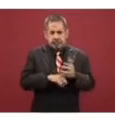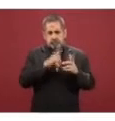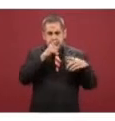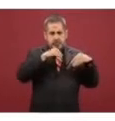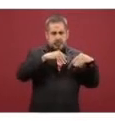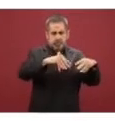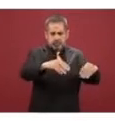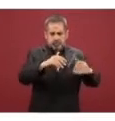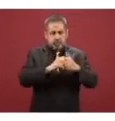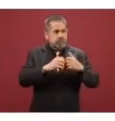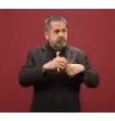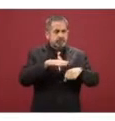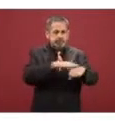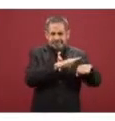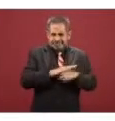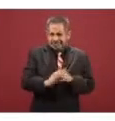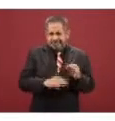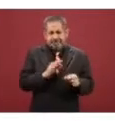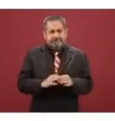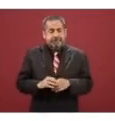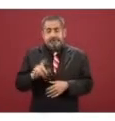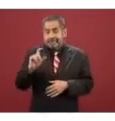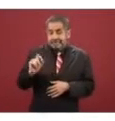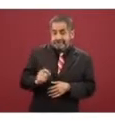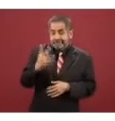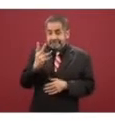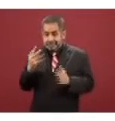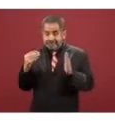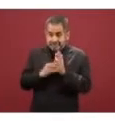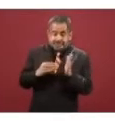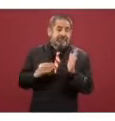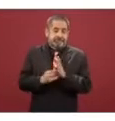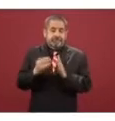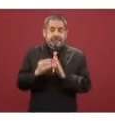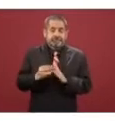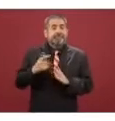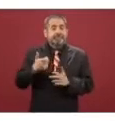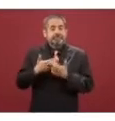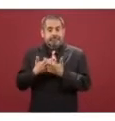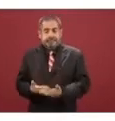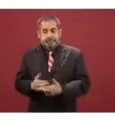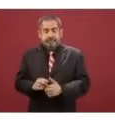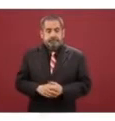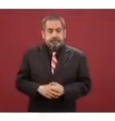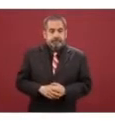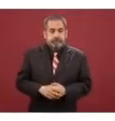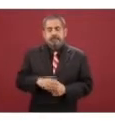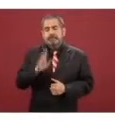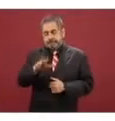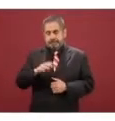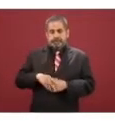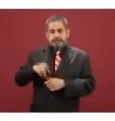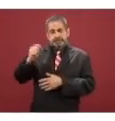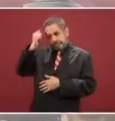iluminadas y señalizadas. Aquí tenemos ya una diferencia de 24,000 millones de pesos. Hablando de las terminales de pasajeros, si bien